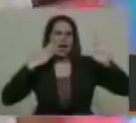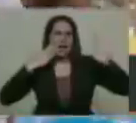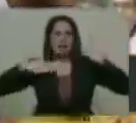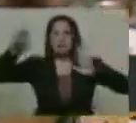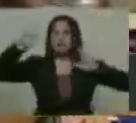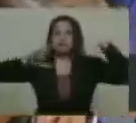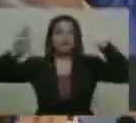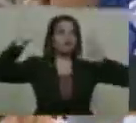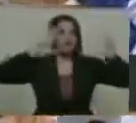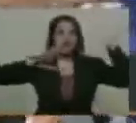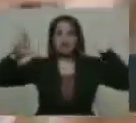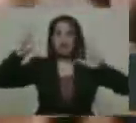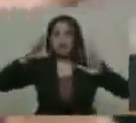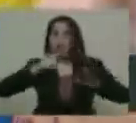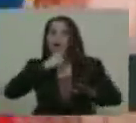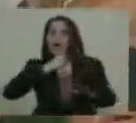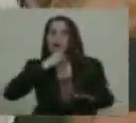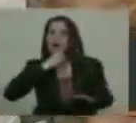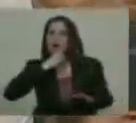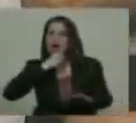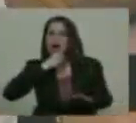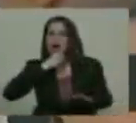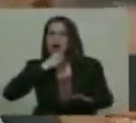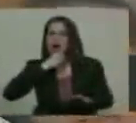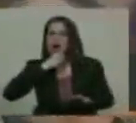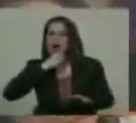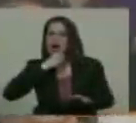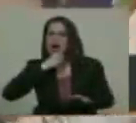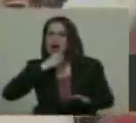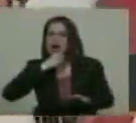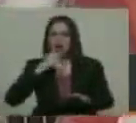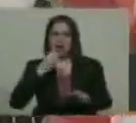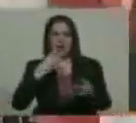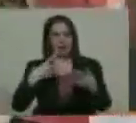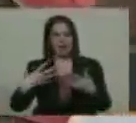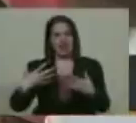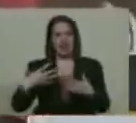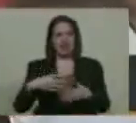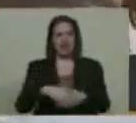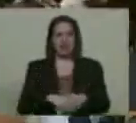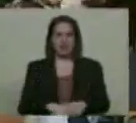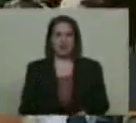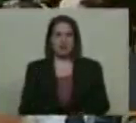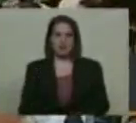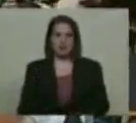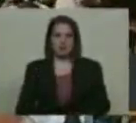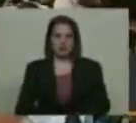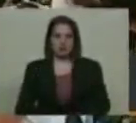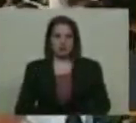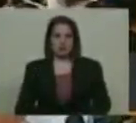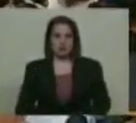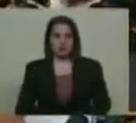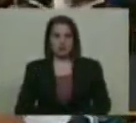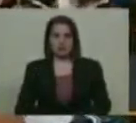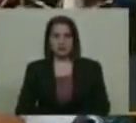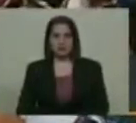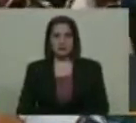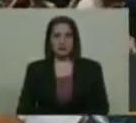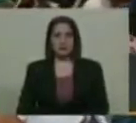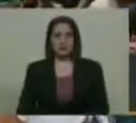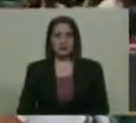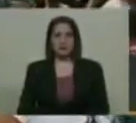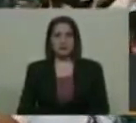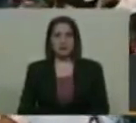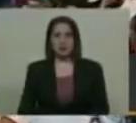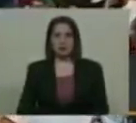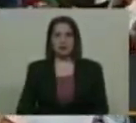Levanten la mano a las mujeres abuelas. Qué bello, vale. Qué belleza. Qué bello.